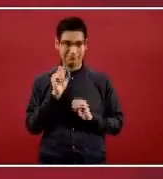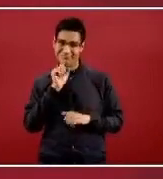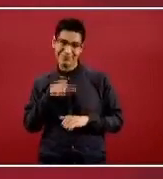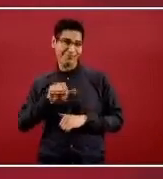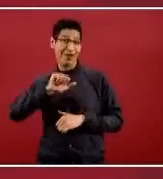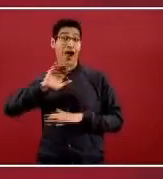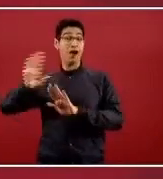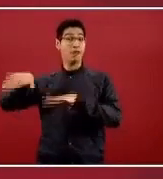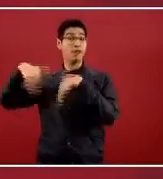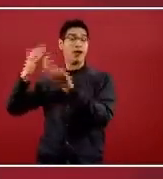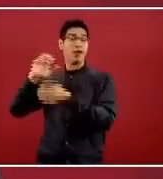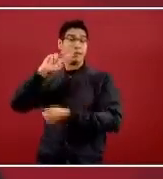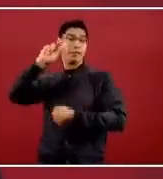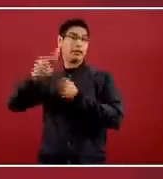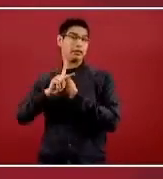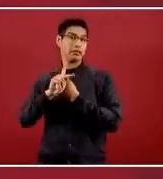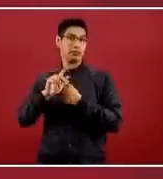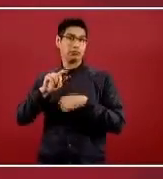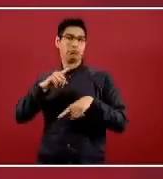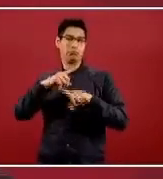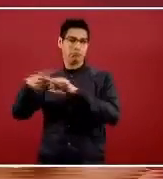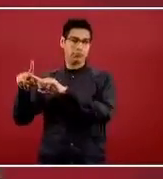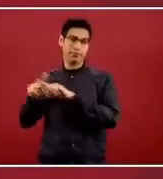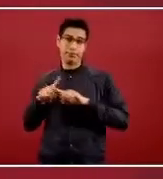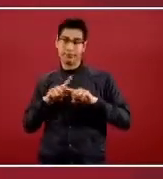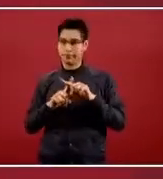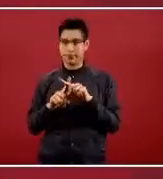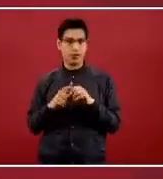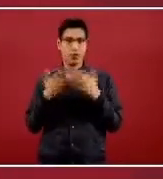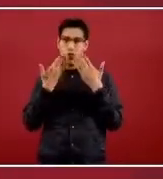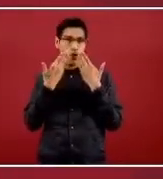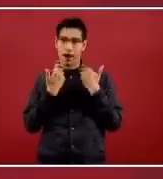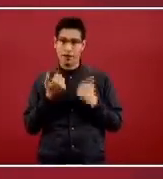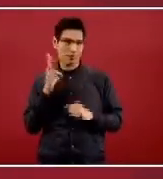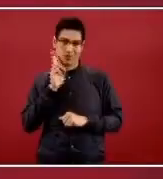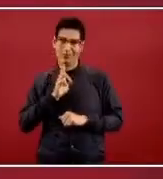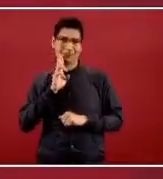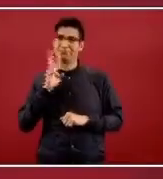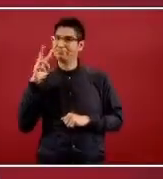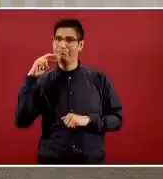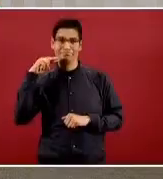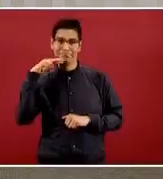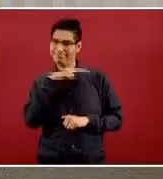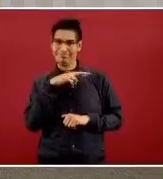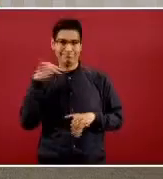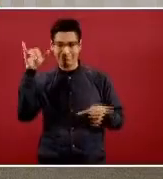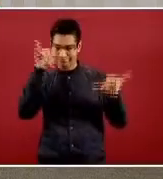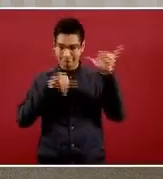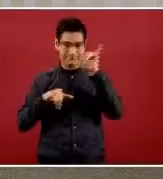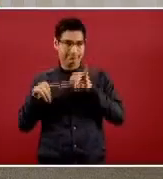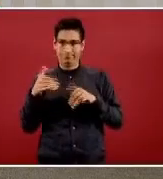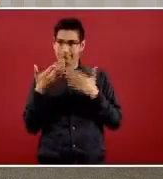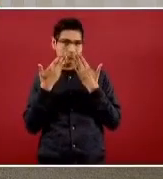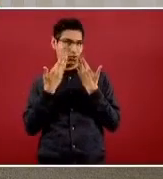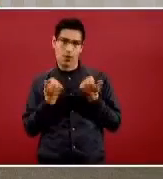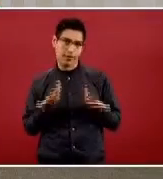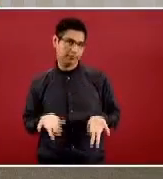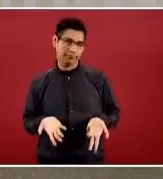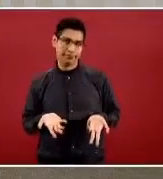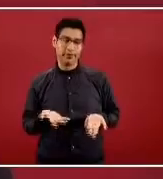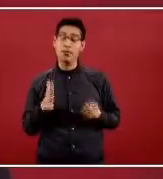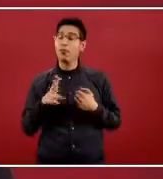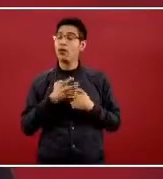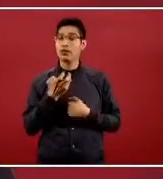tienen una resistencia programada a no usar pruebas rápidas, pero si no son competentes, pues no tenemos por